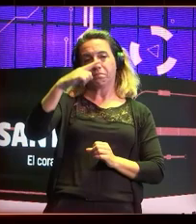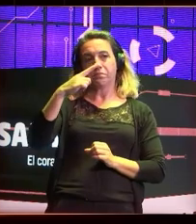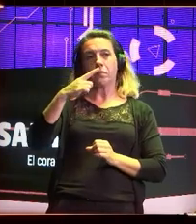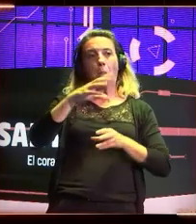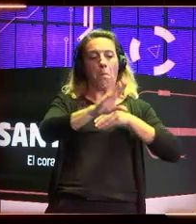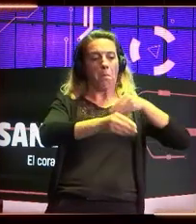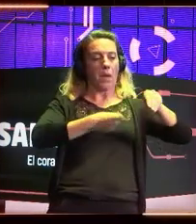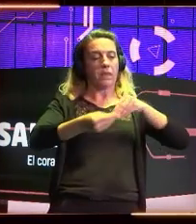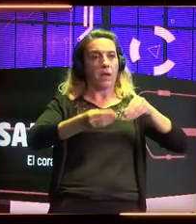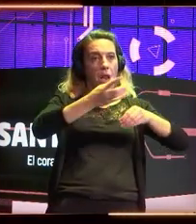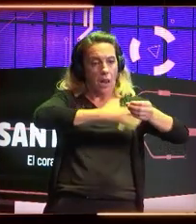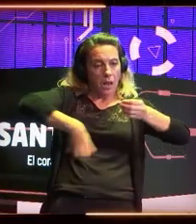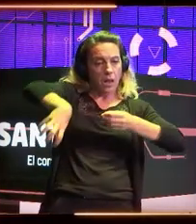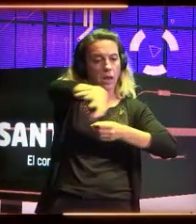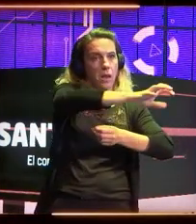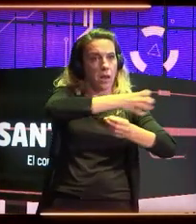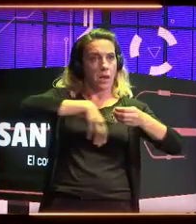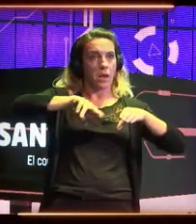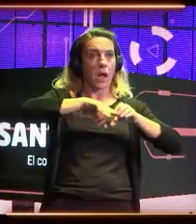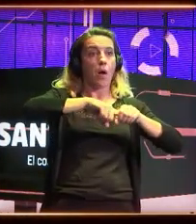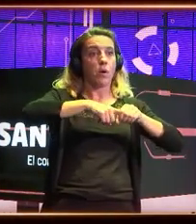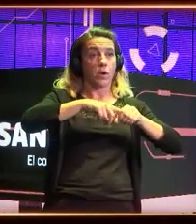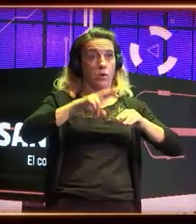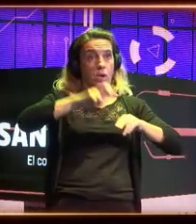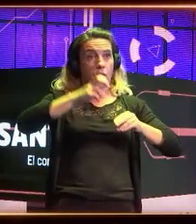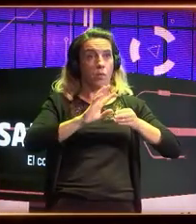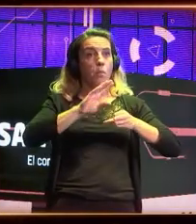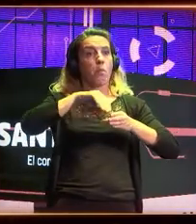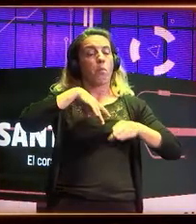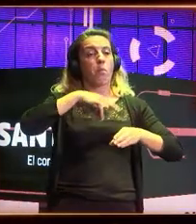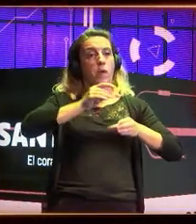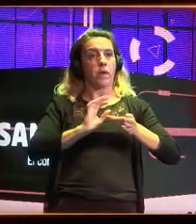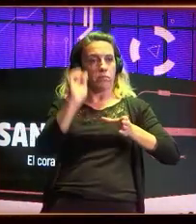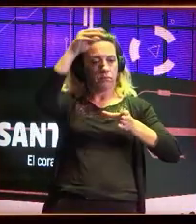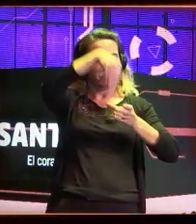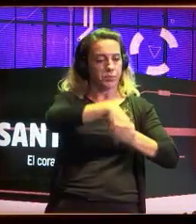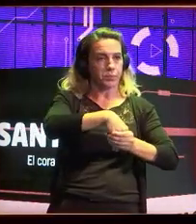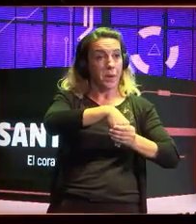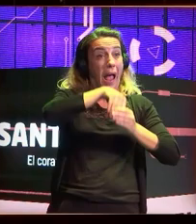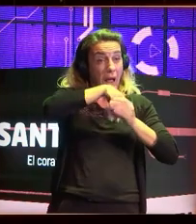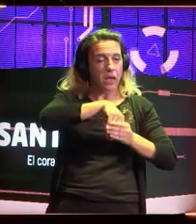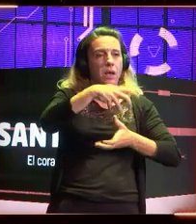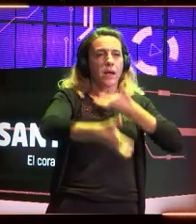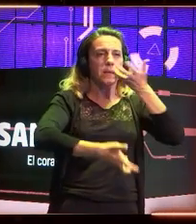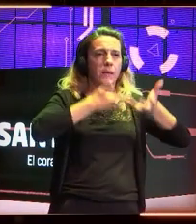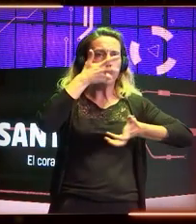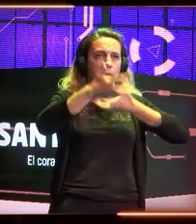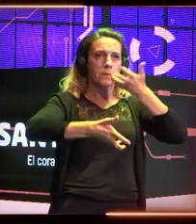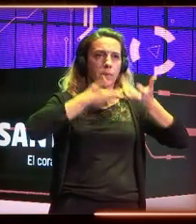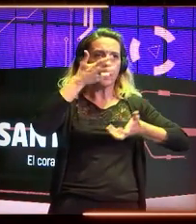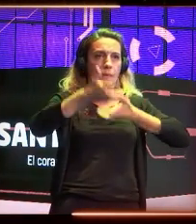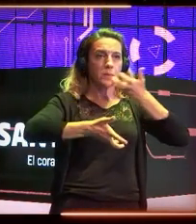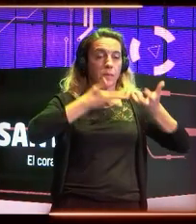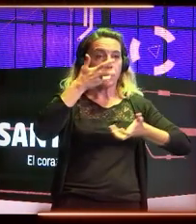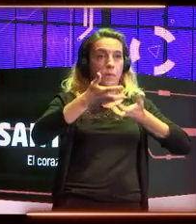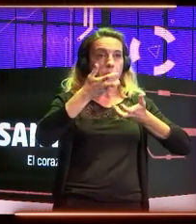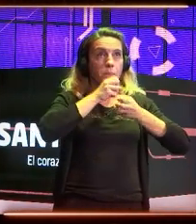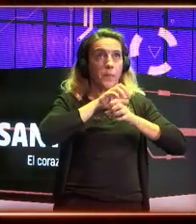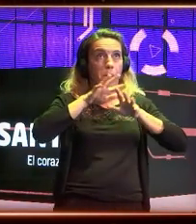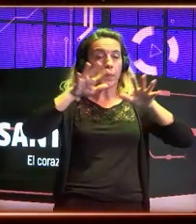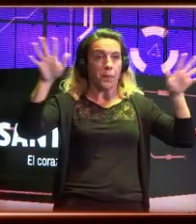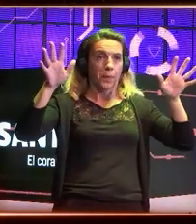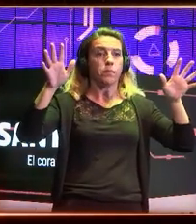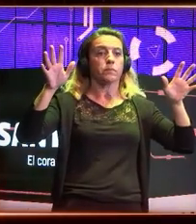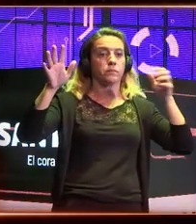circundante un agujero negro podía caer al interior Y al hacerlo se calentaría emitiendo grandes dosis de rayos